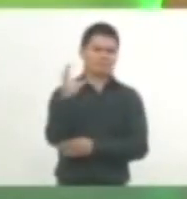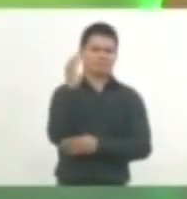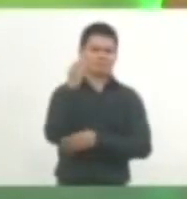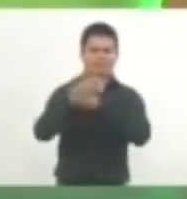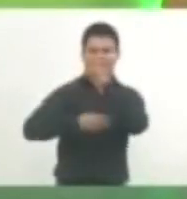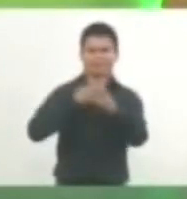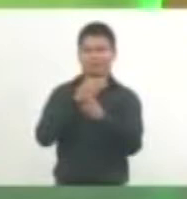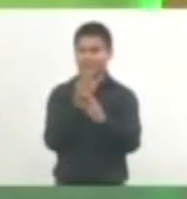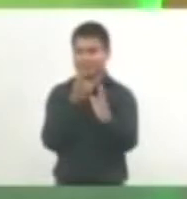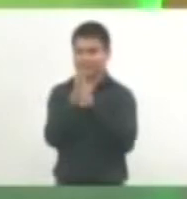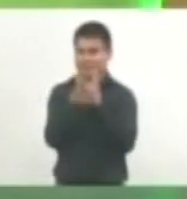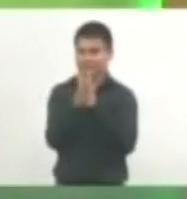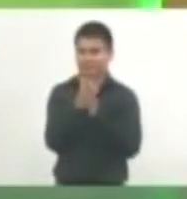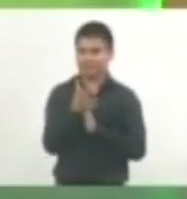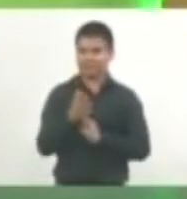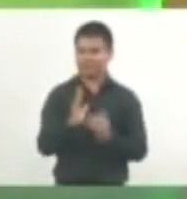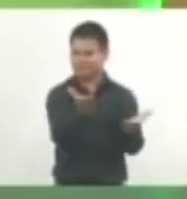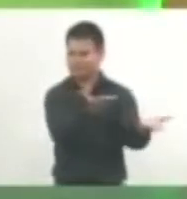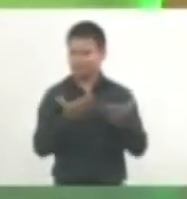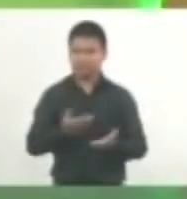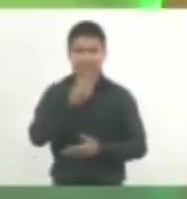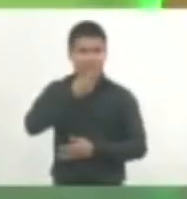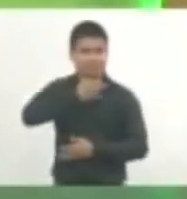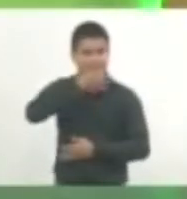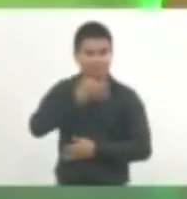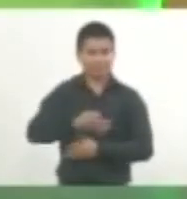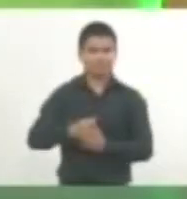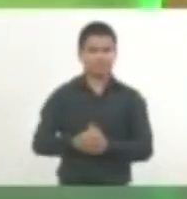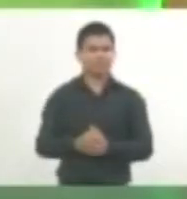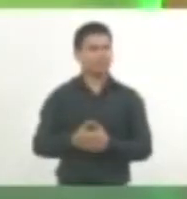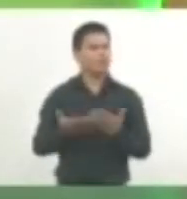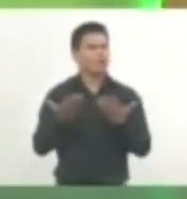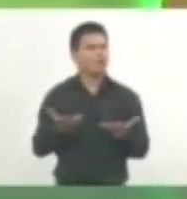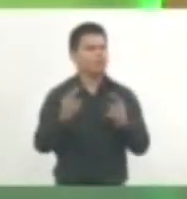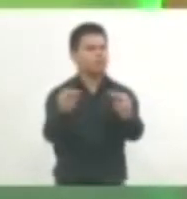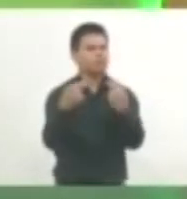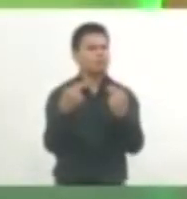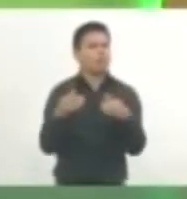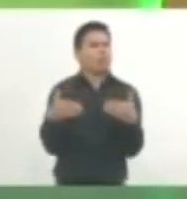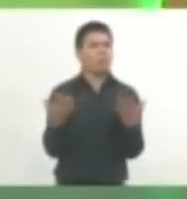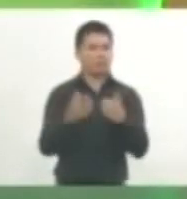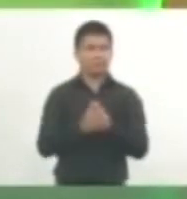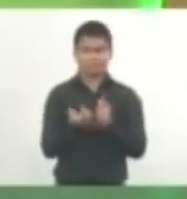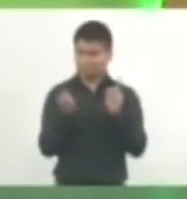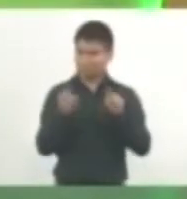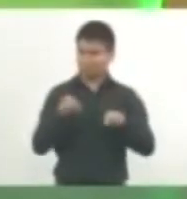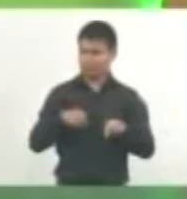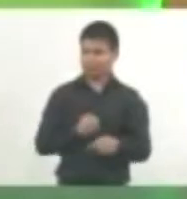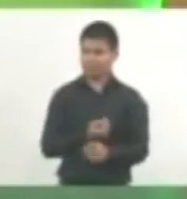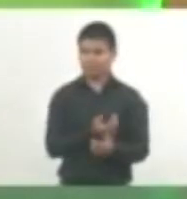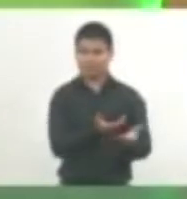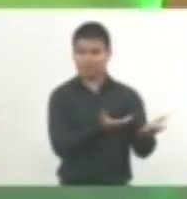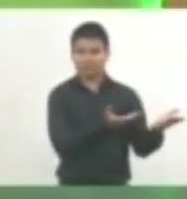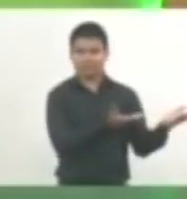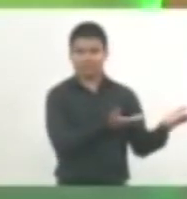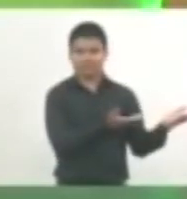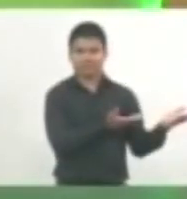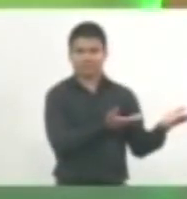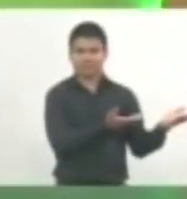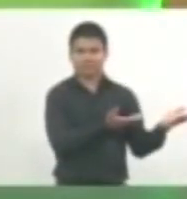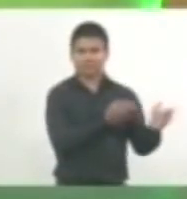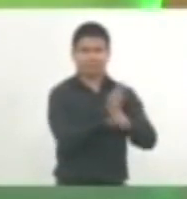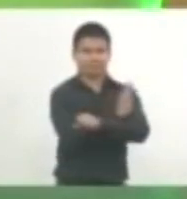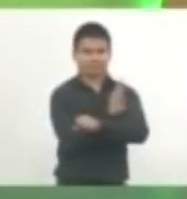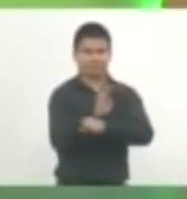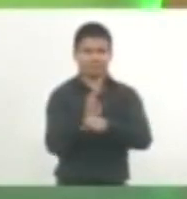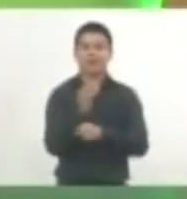Bienvenidos a nuestro compromiso con la verdad. Usted también puede ver la presente emisión a través de nuestro canal aliado como www.lasnoticias.co. En Facebook